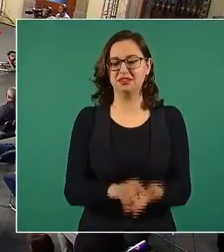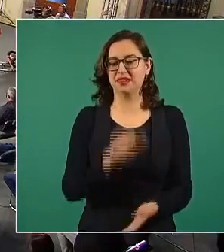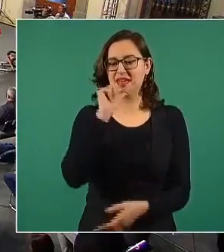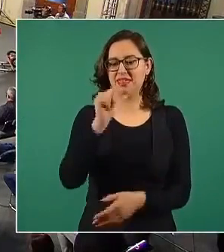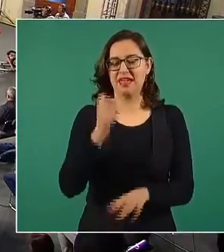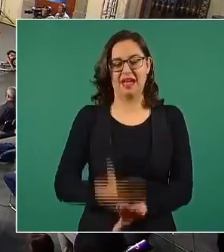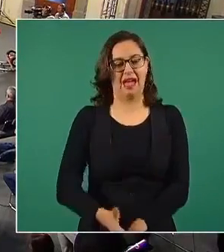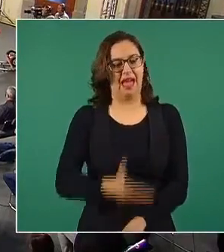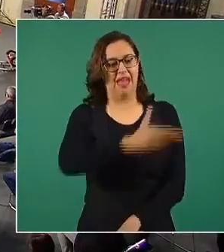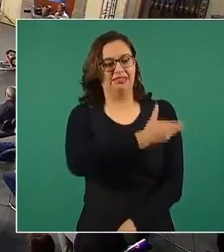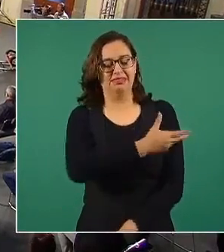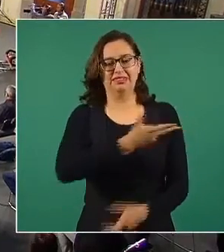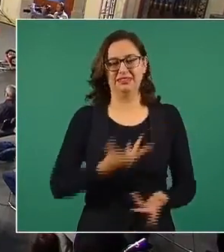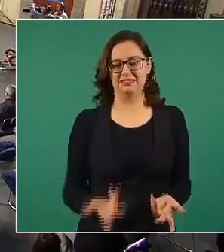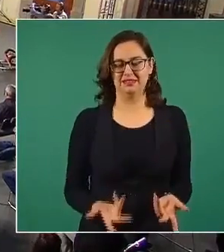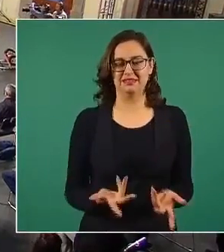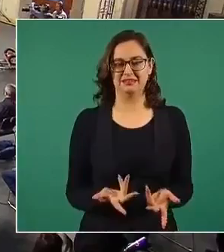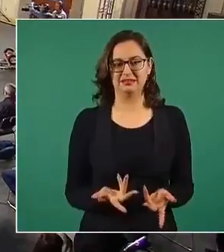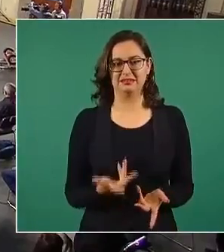es un signo de atraso,